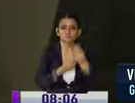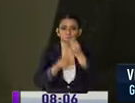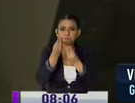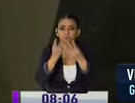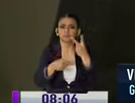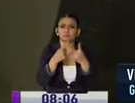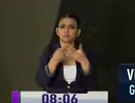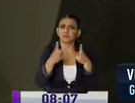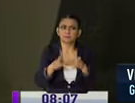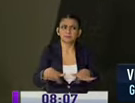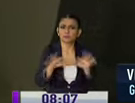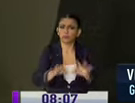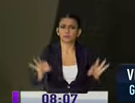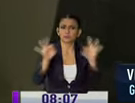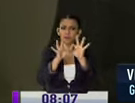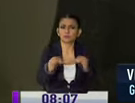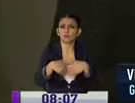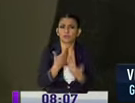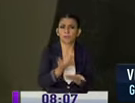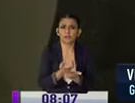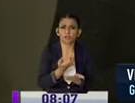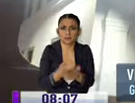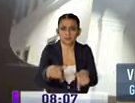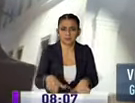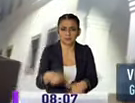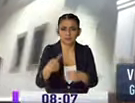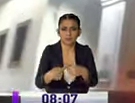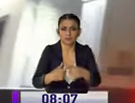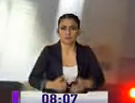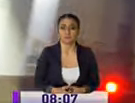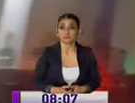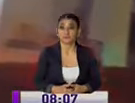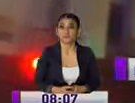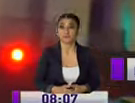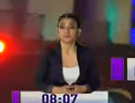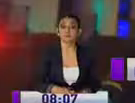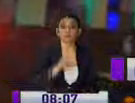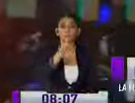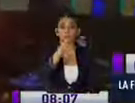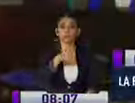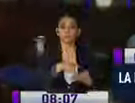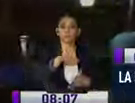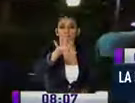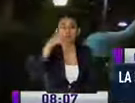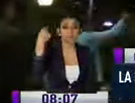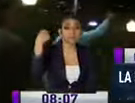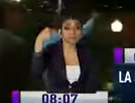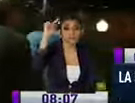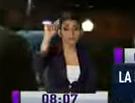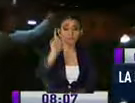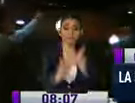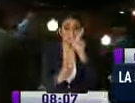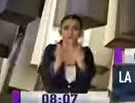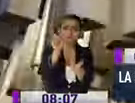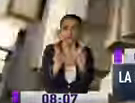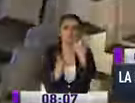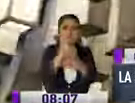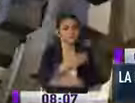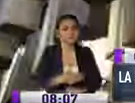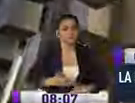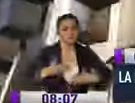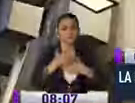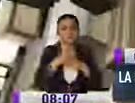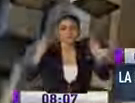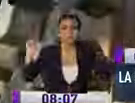mover un área importantísima de la economía de la ciudad. Fueron más de 1.5 millones de ciudadanos quienes disfrutaron